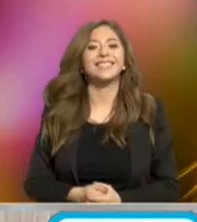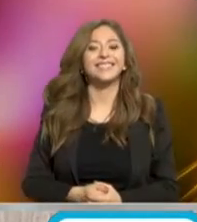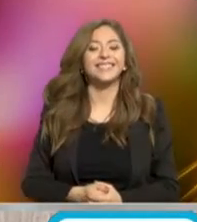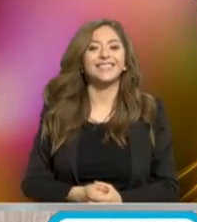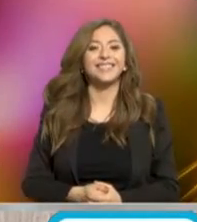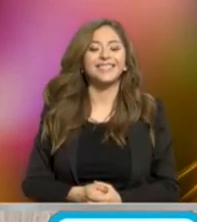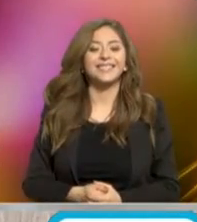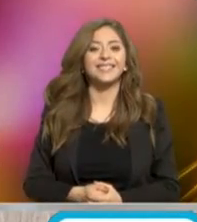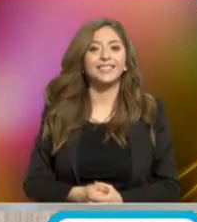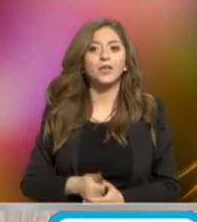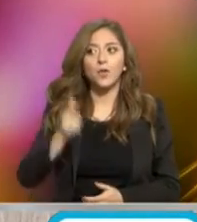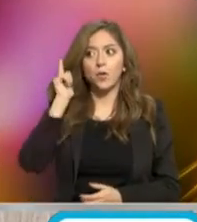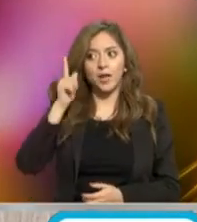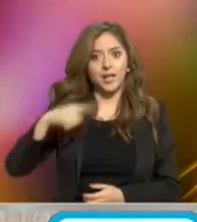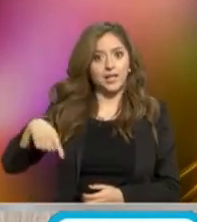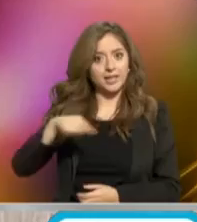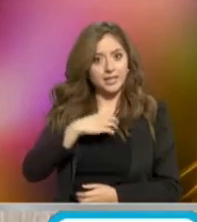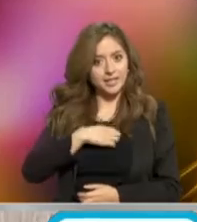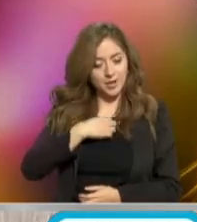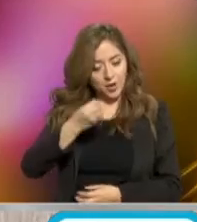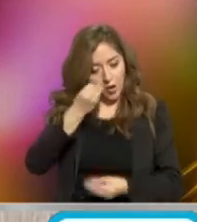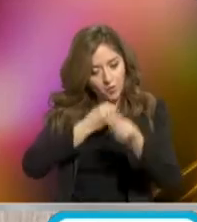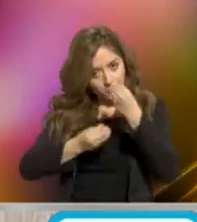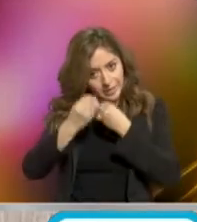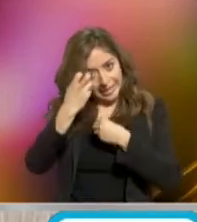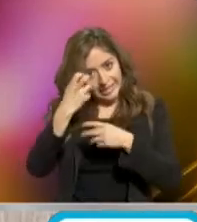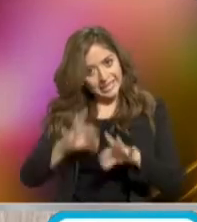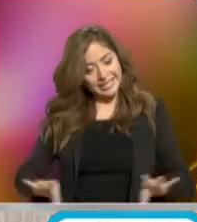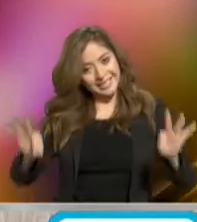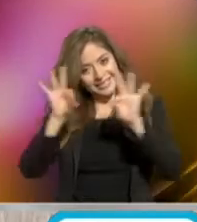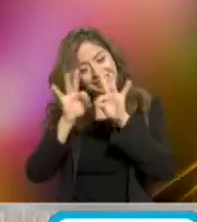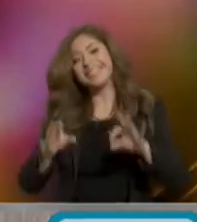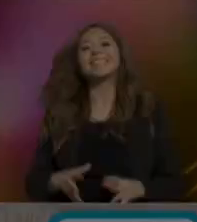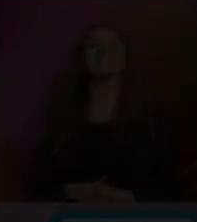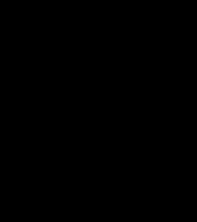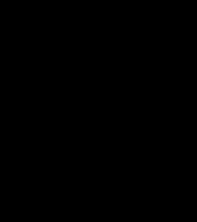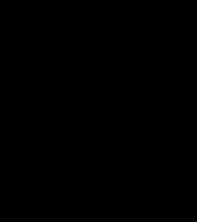que estén muy bien. Espero Y lo usted, disfruten y lo seguramente, hagan. seguramente. Eso es lo más importante. Así es.